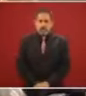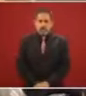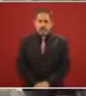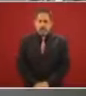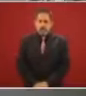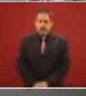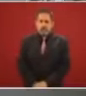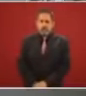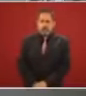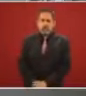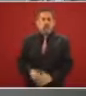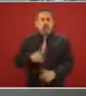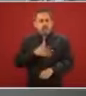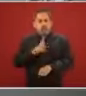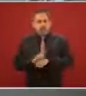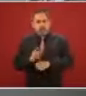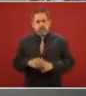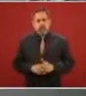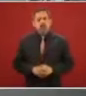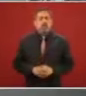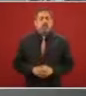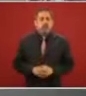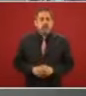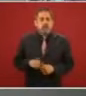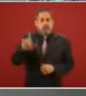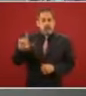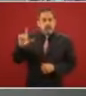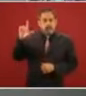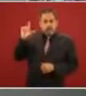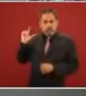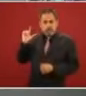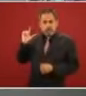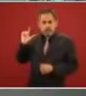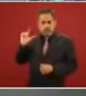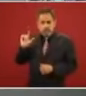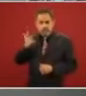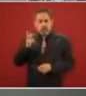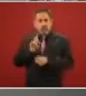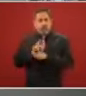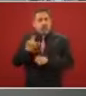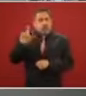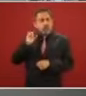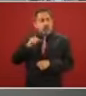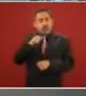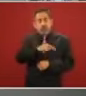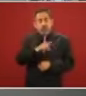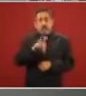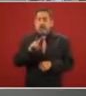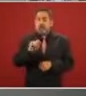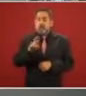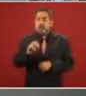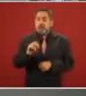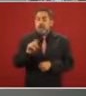días. El lunes pasado, o sea, hace 8 días, fue destituido Víctor Alí,